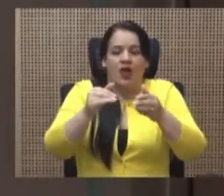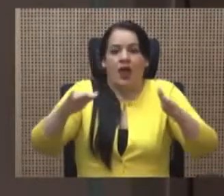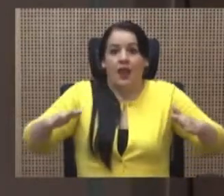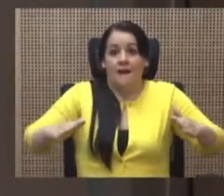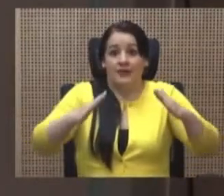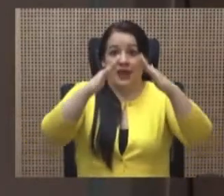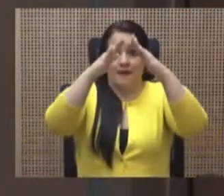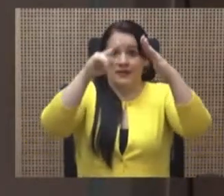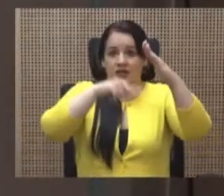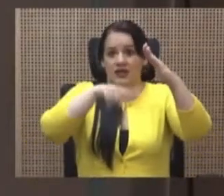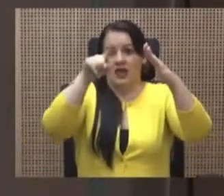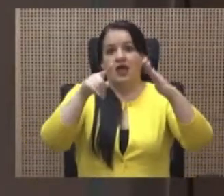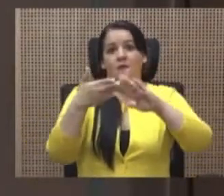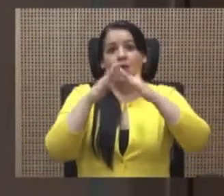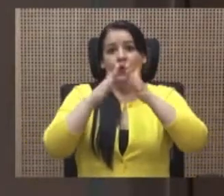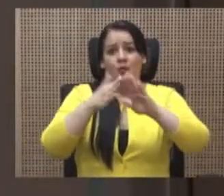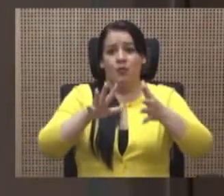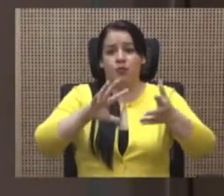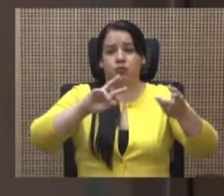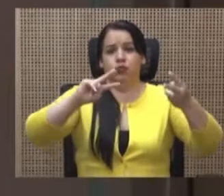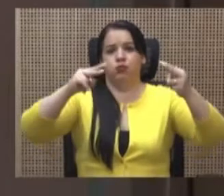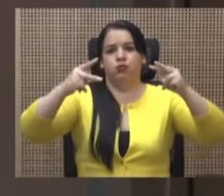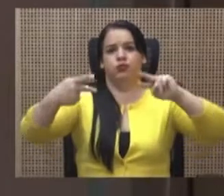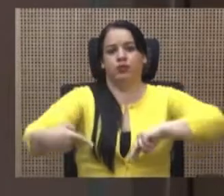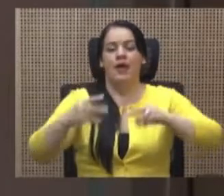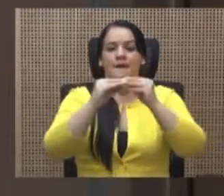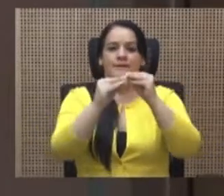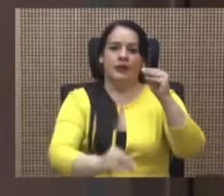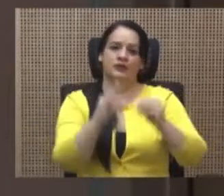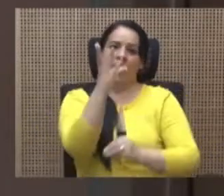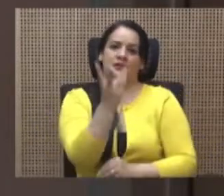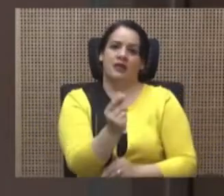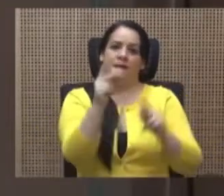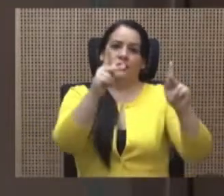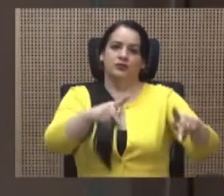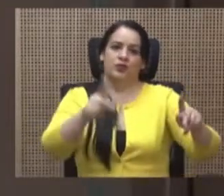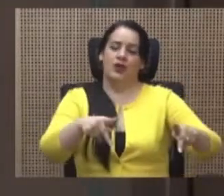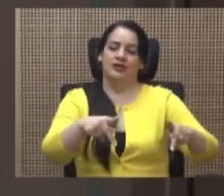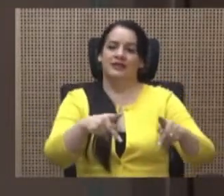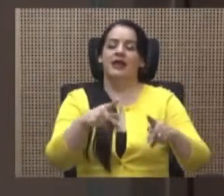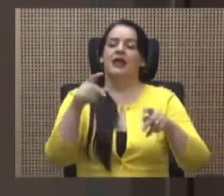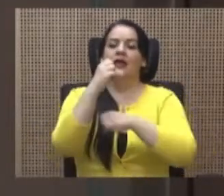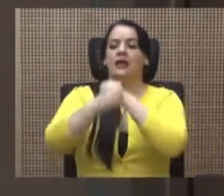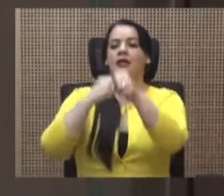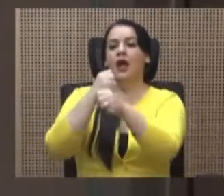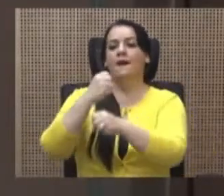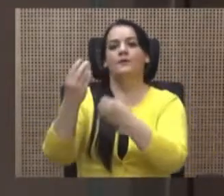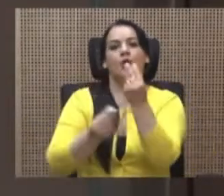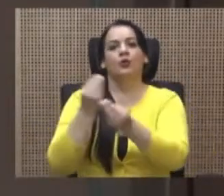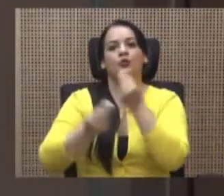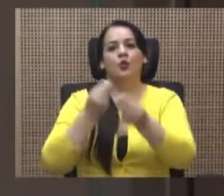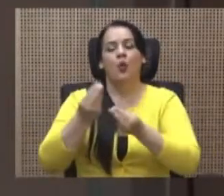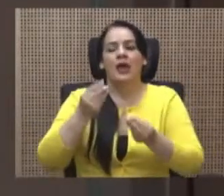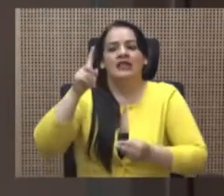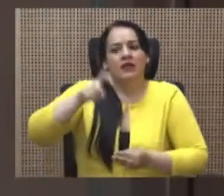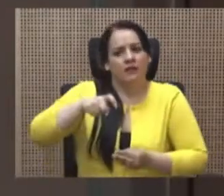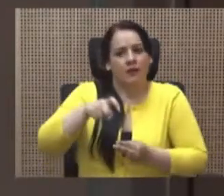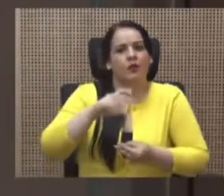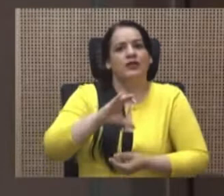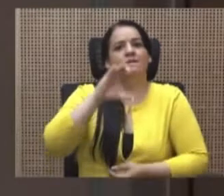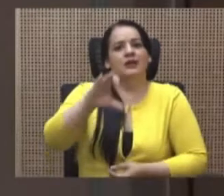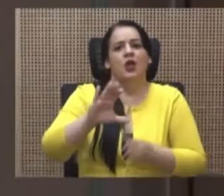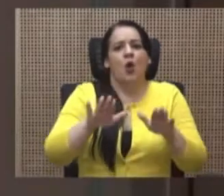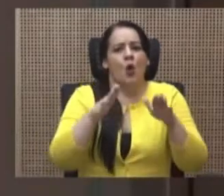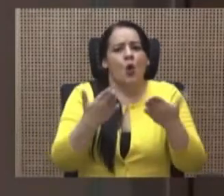y con menor cantidad de personas en nada productiva pues vamos a tener que tomar decisiones como país sobre cómo vamos a mantener una buena calidad de vida para las